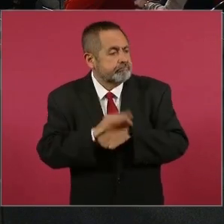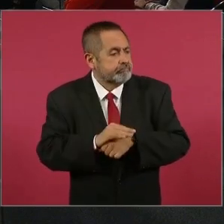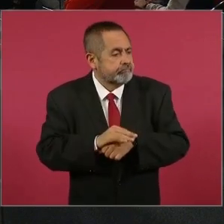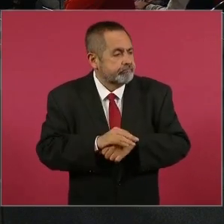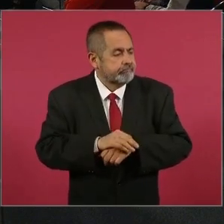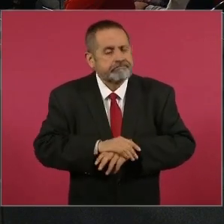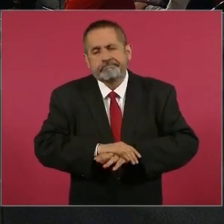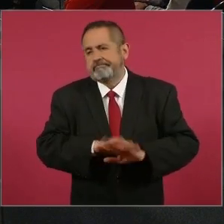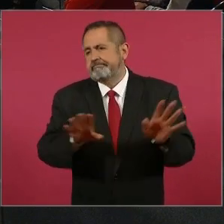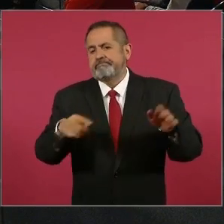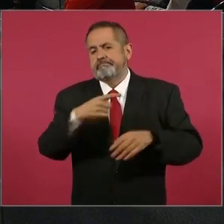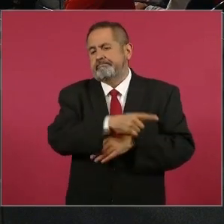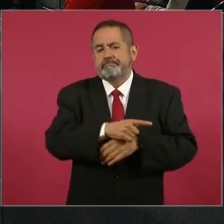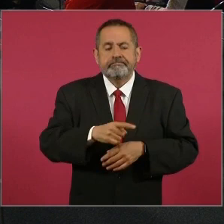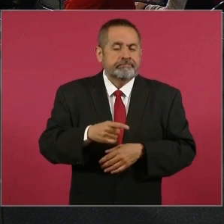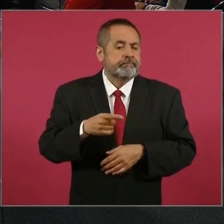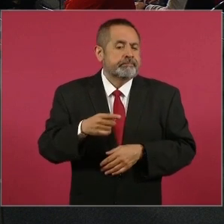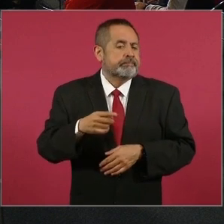con laes